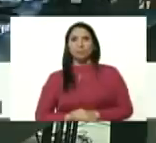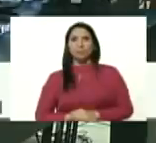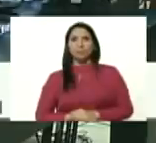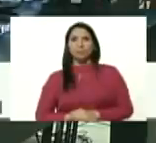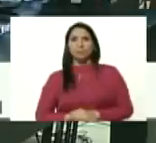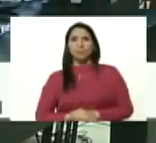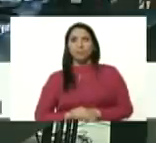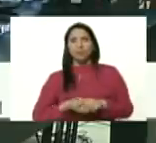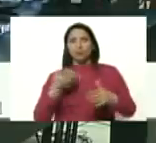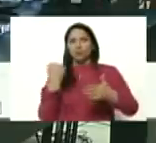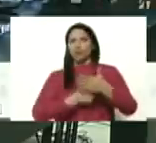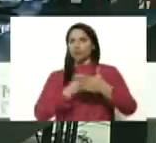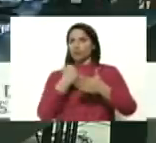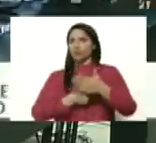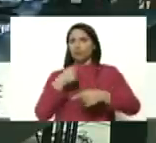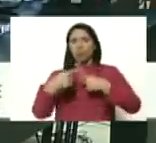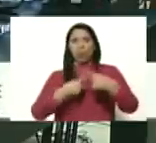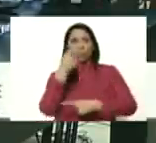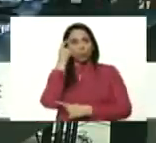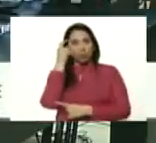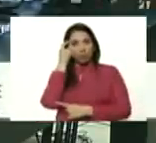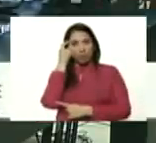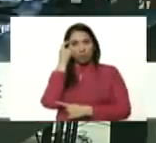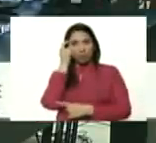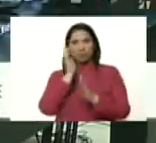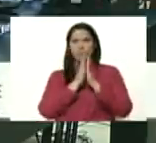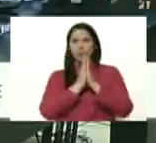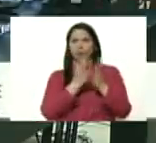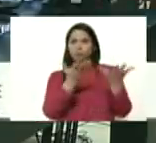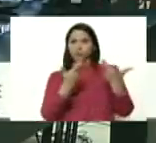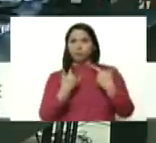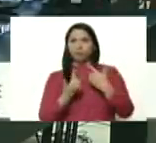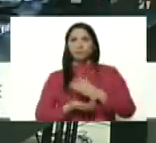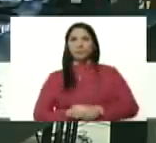De la lucha de todos los días. Francisco, adelante.